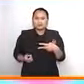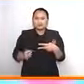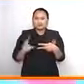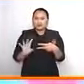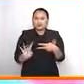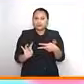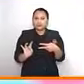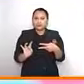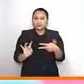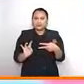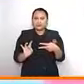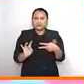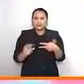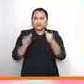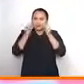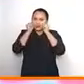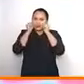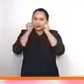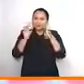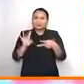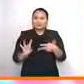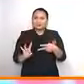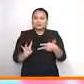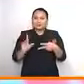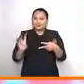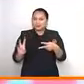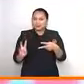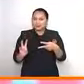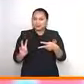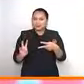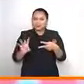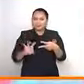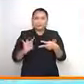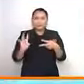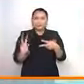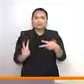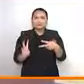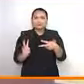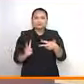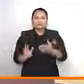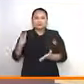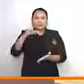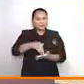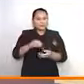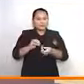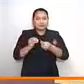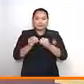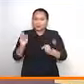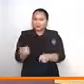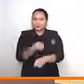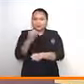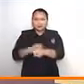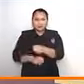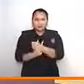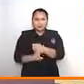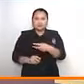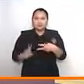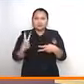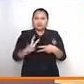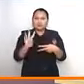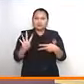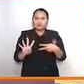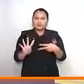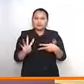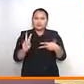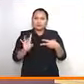8. Segundo dígito, atentos. 7. Segundo número ganador, 87. Reitero con gusto los dos números ganadores,